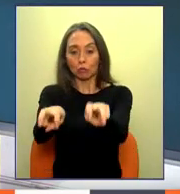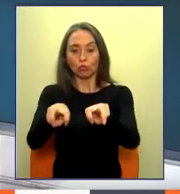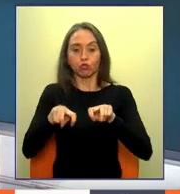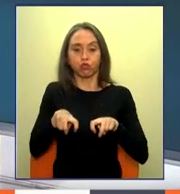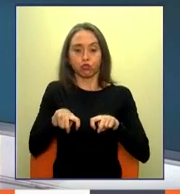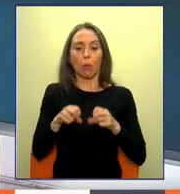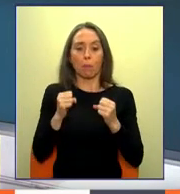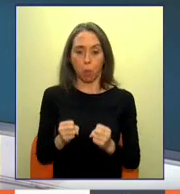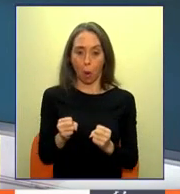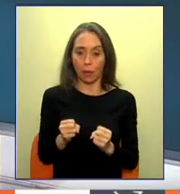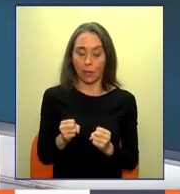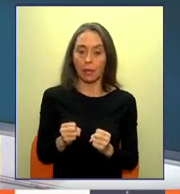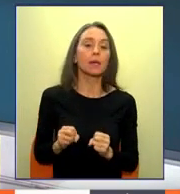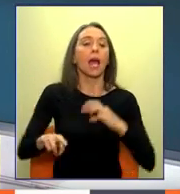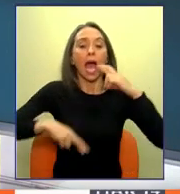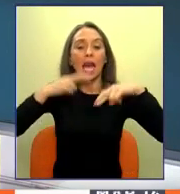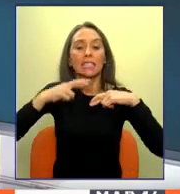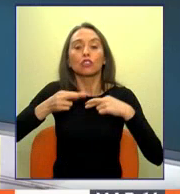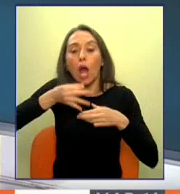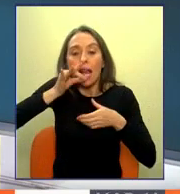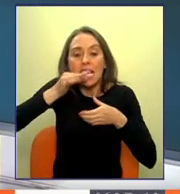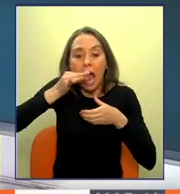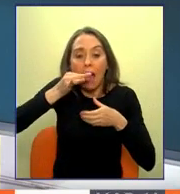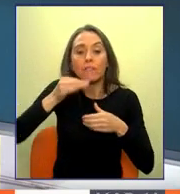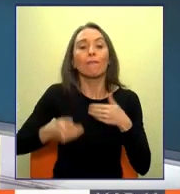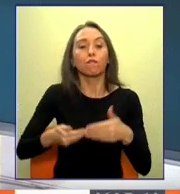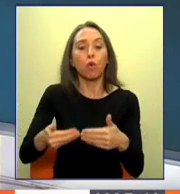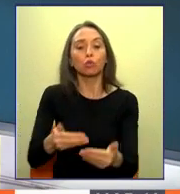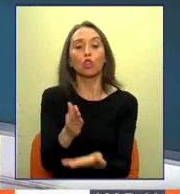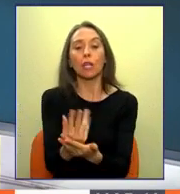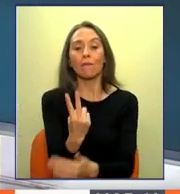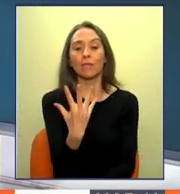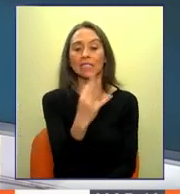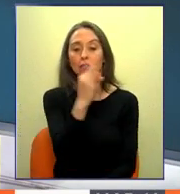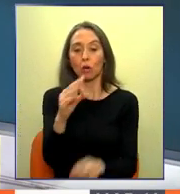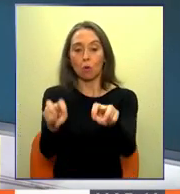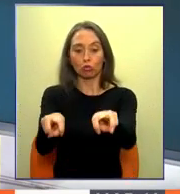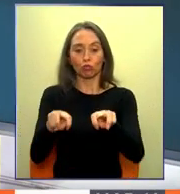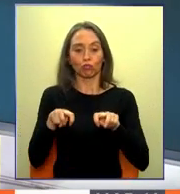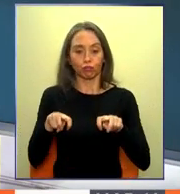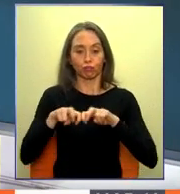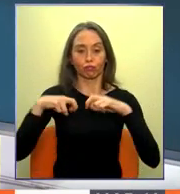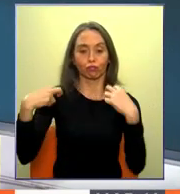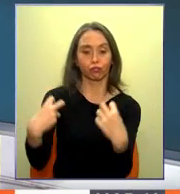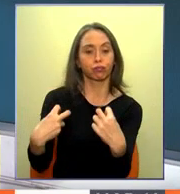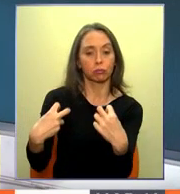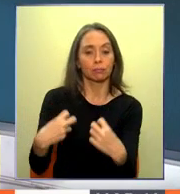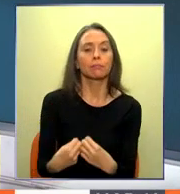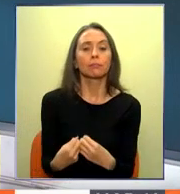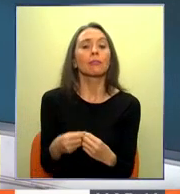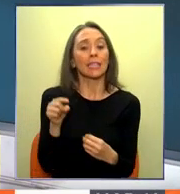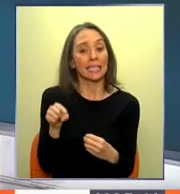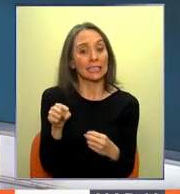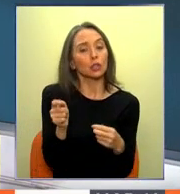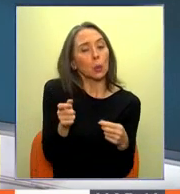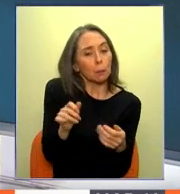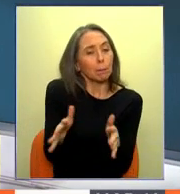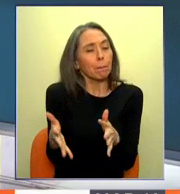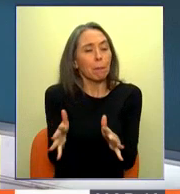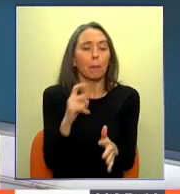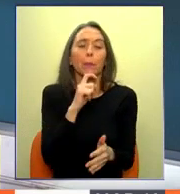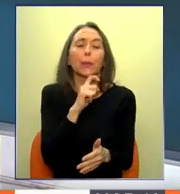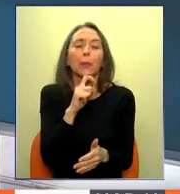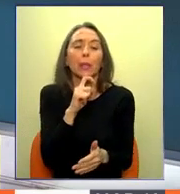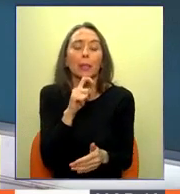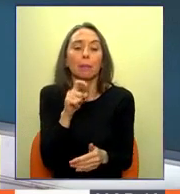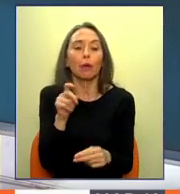su capacidad. Restaurantes y cafés podrán operar también hasta el 25% de su capacidad, que es una medida similar, por ejemplo, a